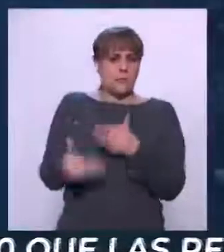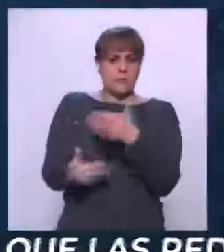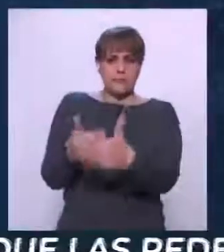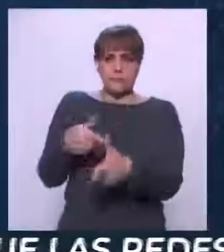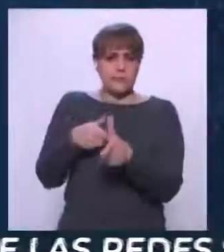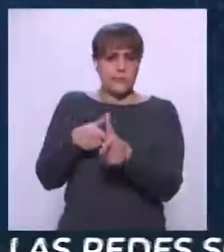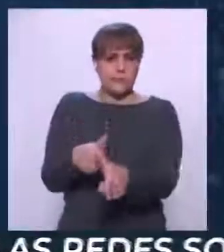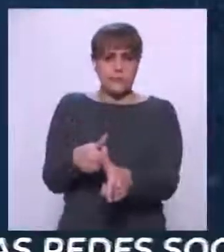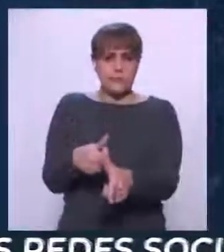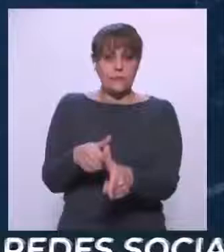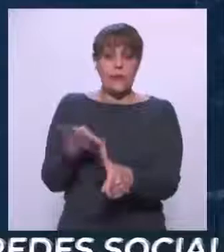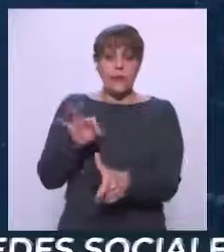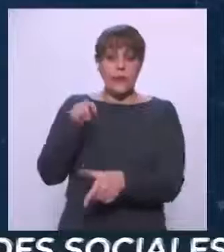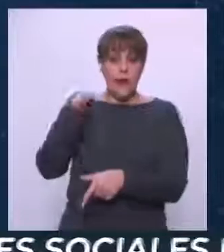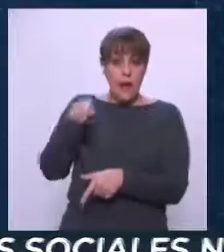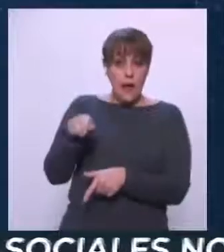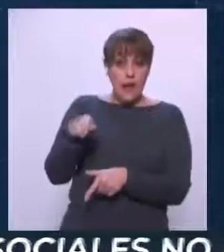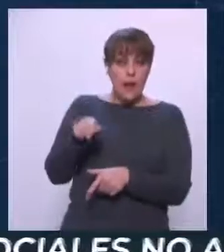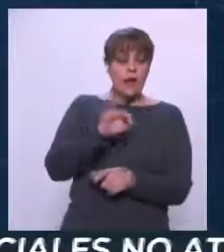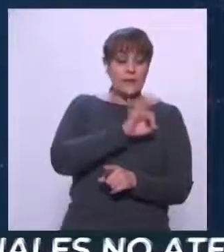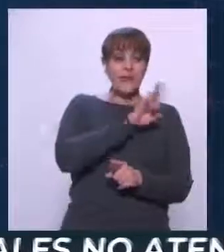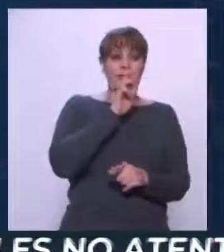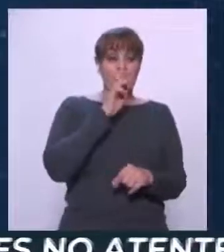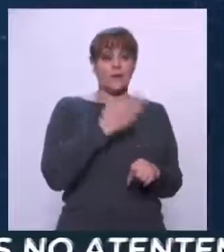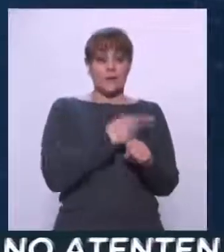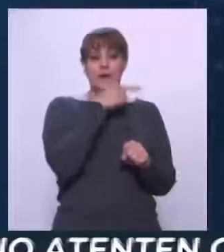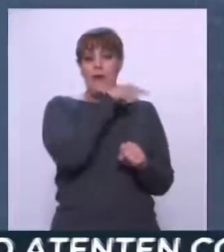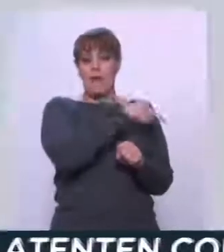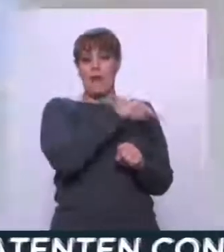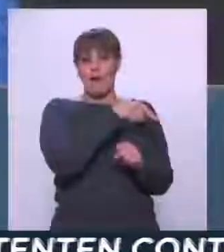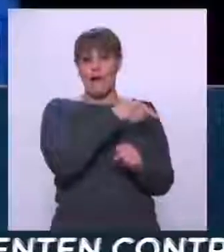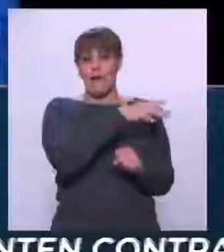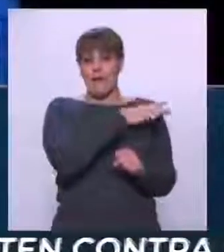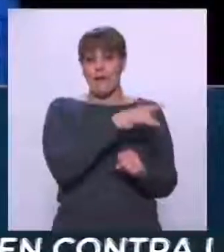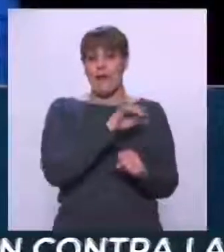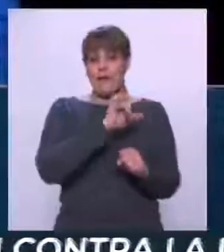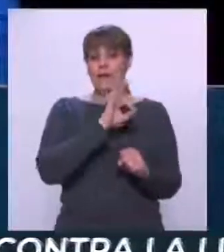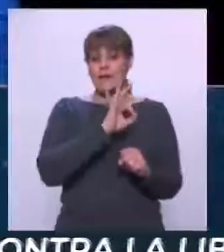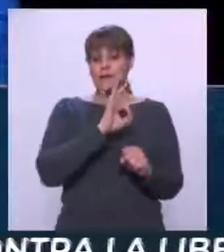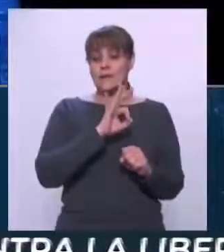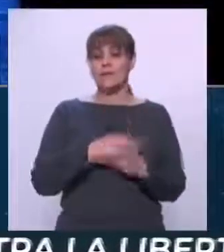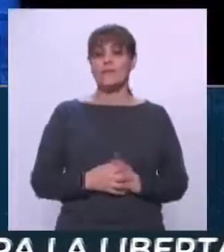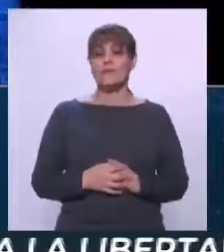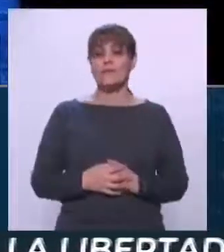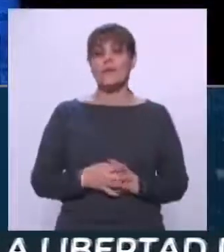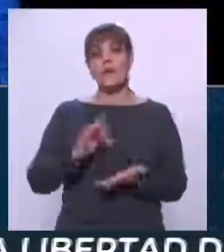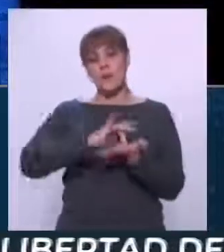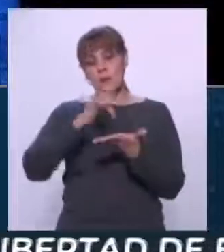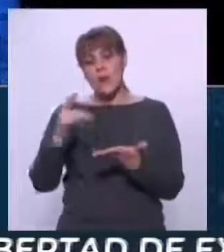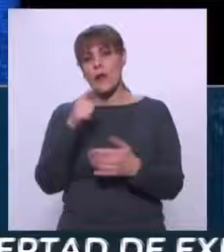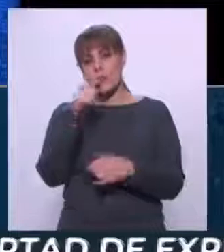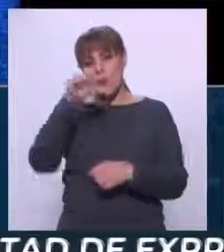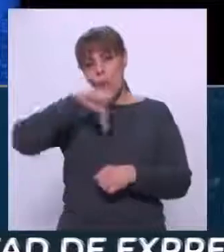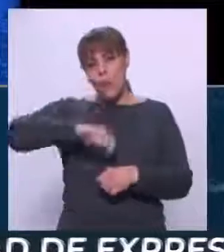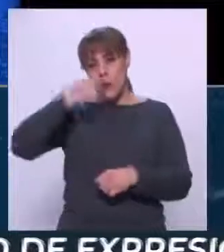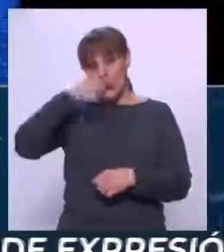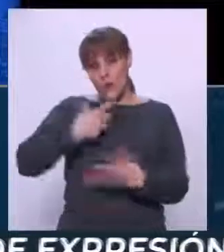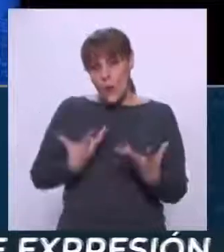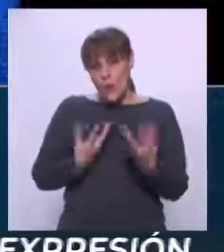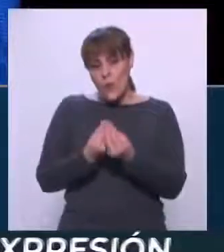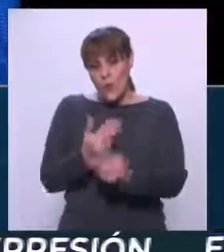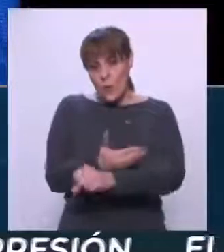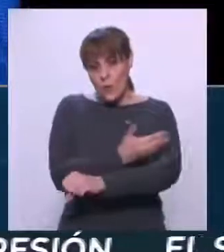podría tener eventualmente alguna responsabilidad. Pues ahí está. Álvaro Delgado, muchísimas gracias por estar esta noche con